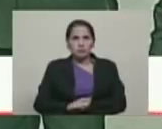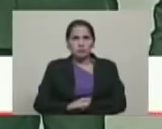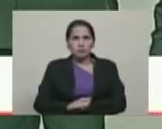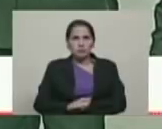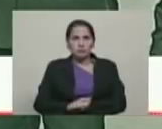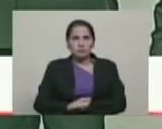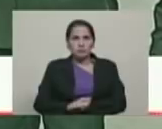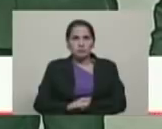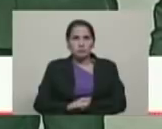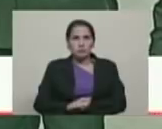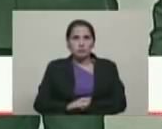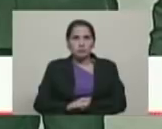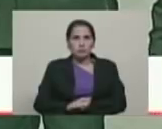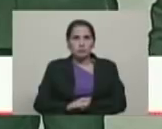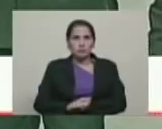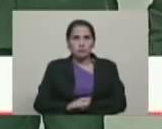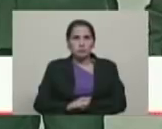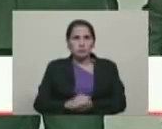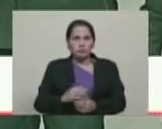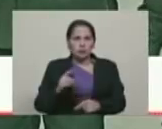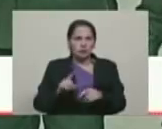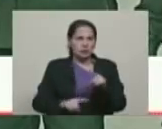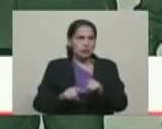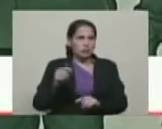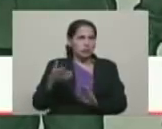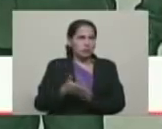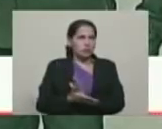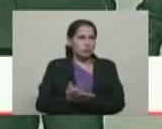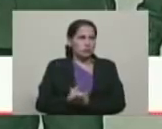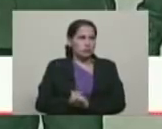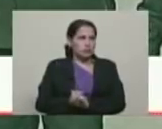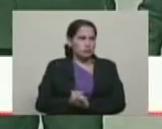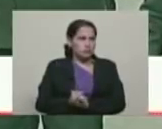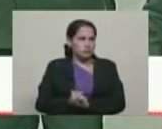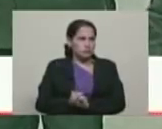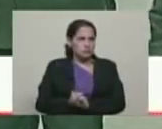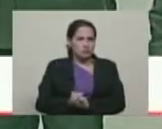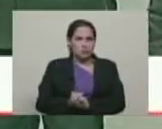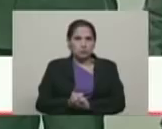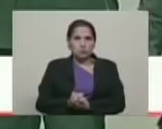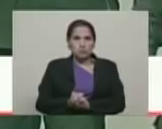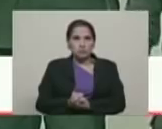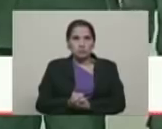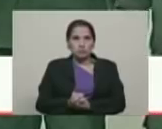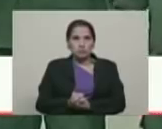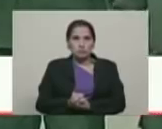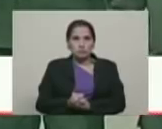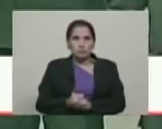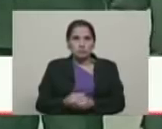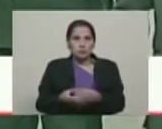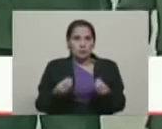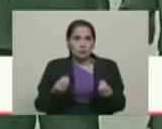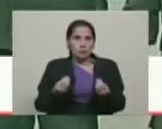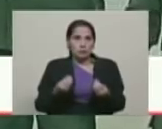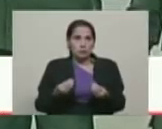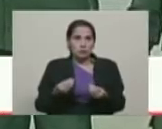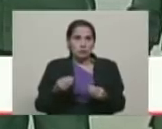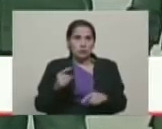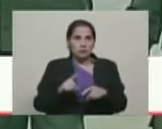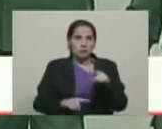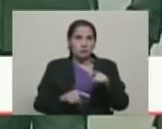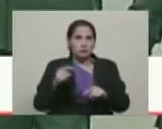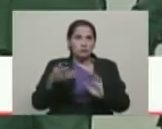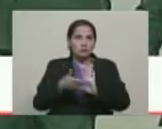la almirante en jefa, Carmen Meléndez, gobernadora del estado Lara, quien se encuentra por allá en el